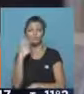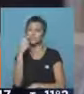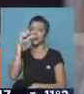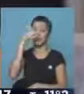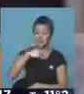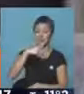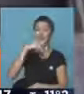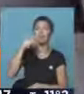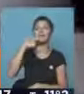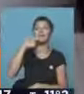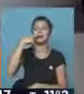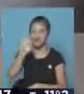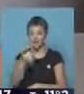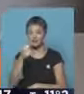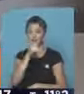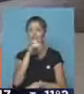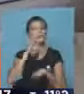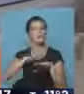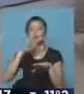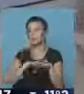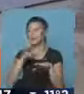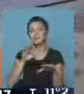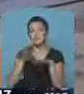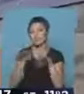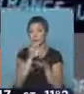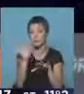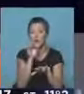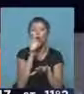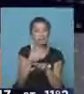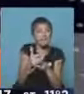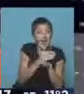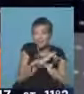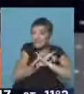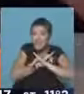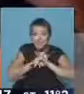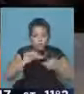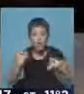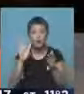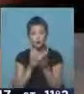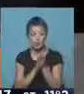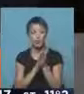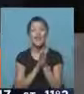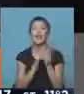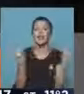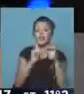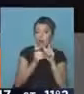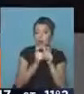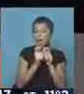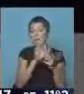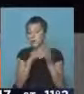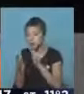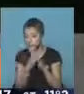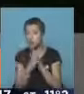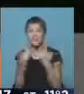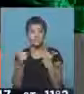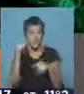NSA es la responsable de lo ocurrido, ya que, si hubiera informado a tiempo sobre la vulnerabilidad del programa, el ataque global